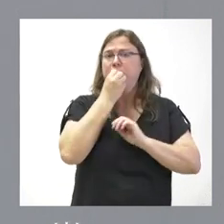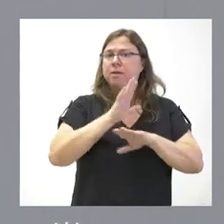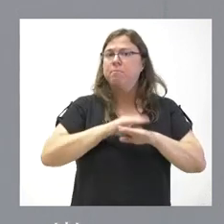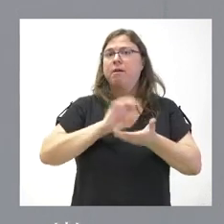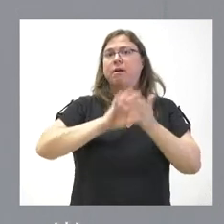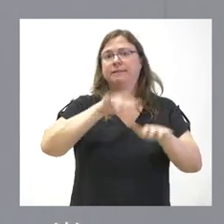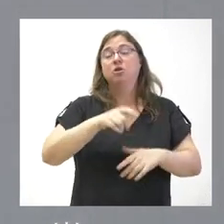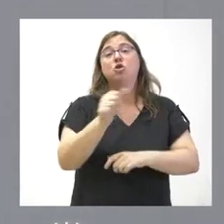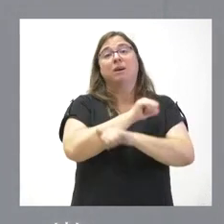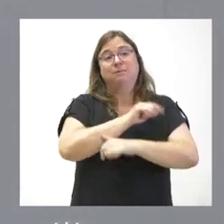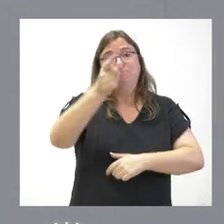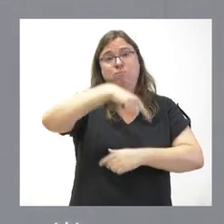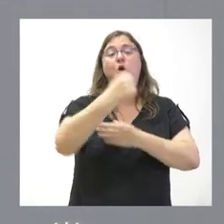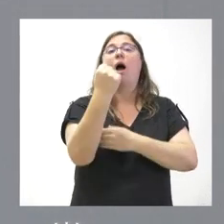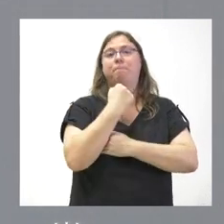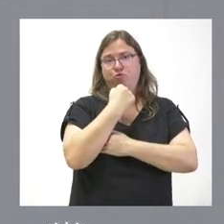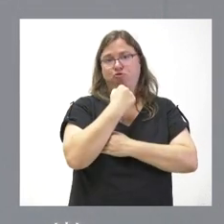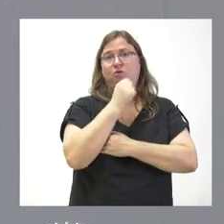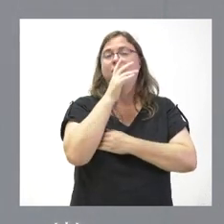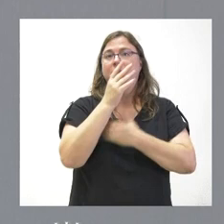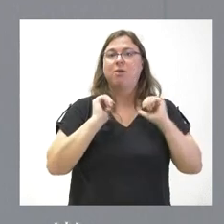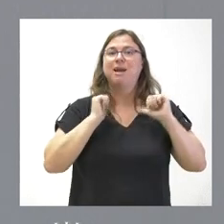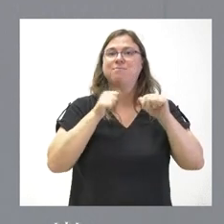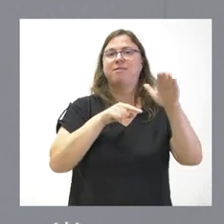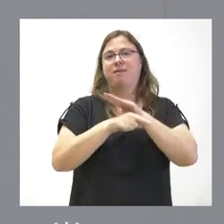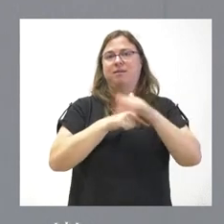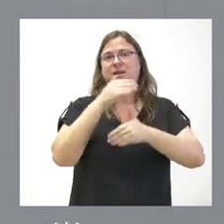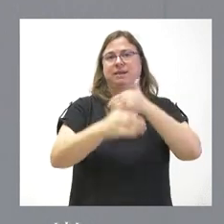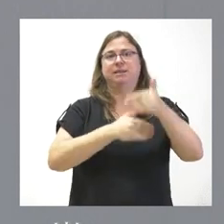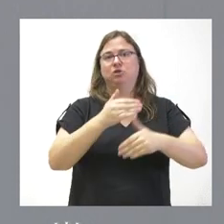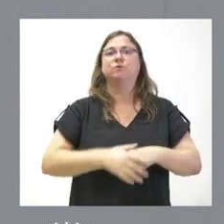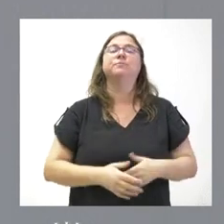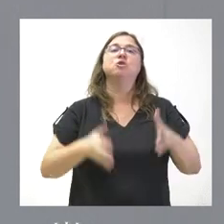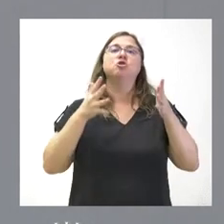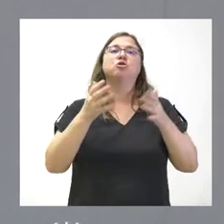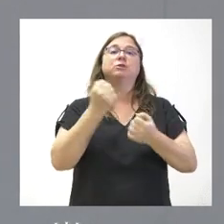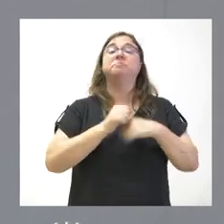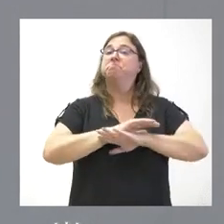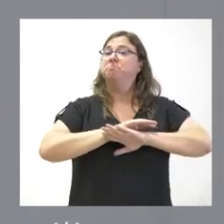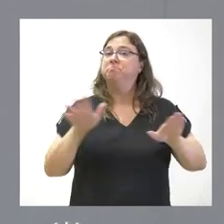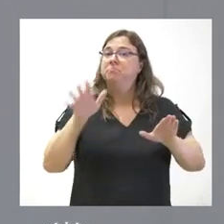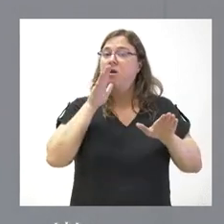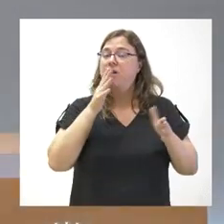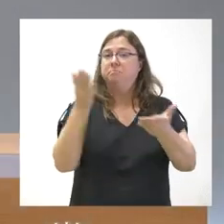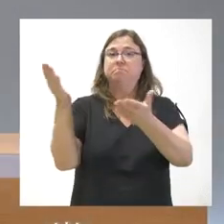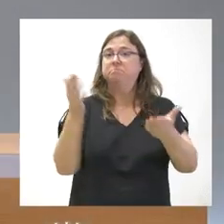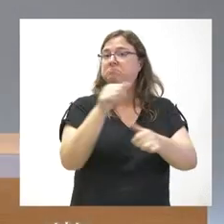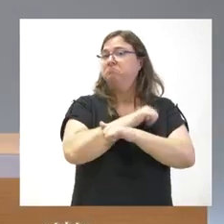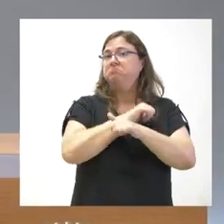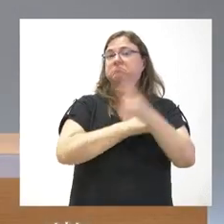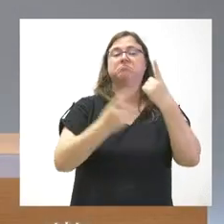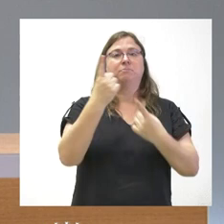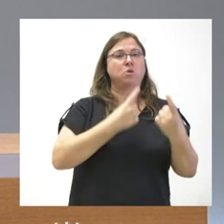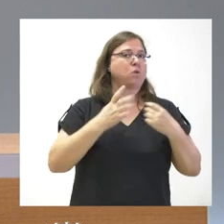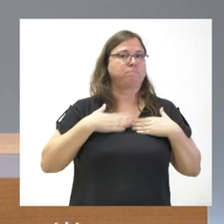y esperamos el apoyo a esta iniciativa que ahora inicia su trámite en el consejo económico social y sin más pues estamos a la espera de sus